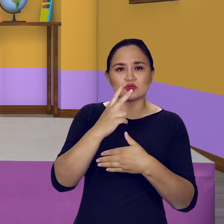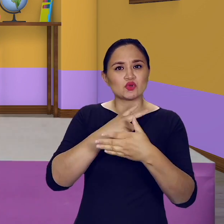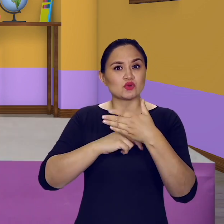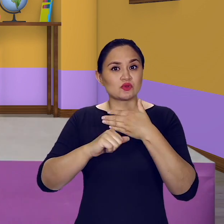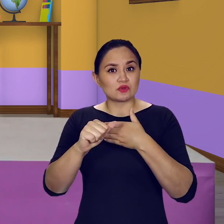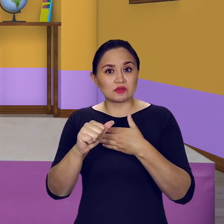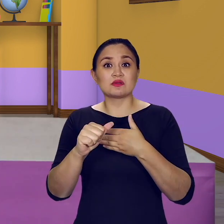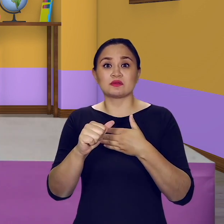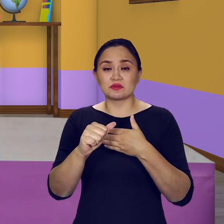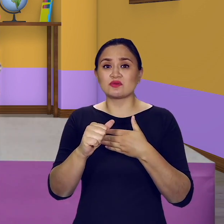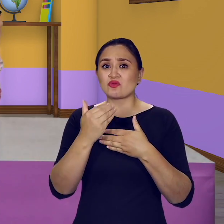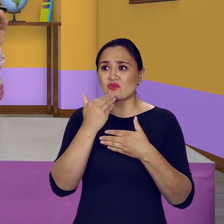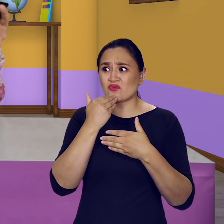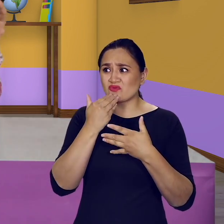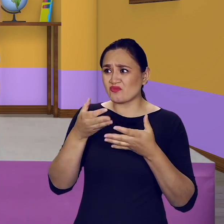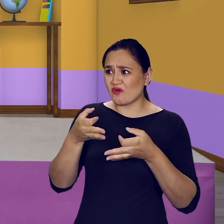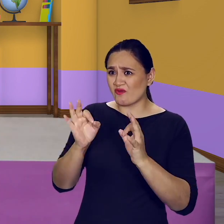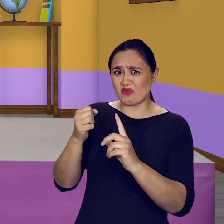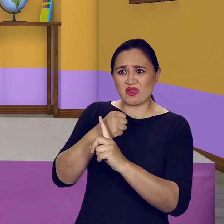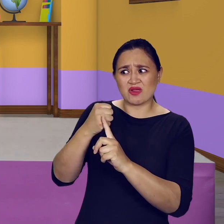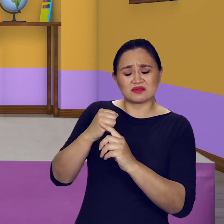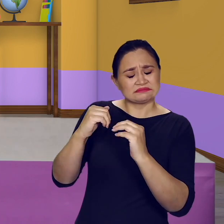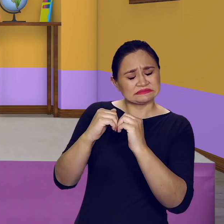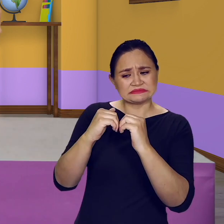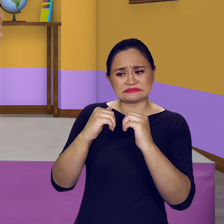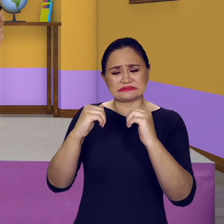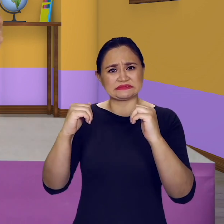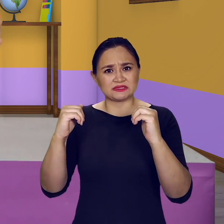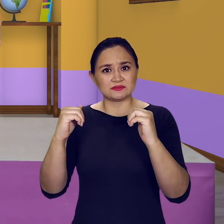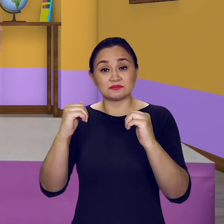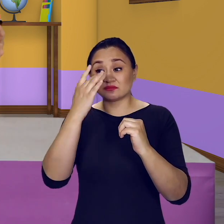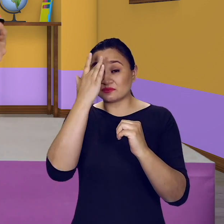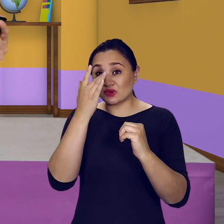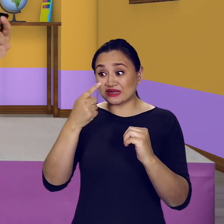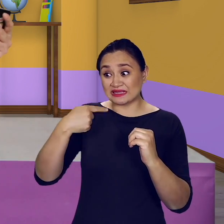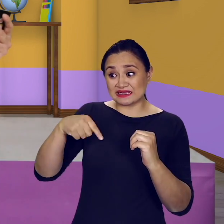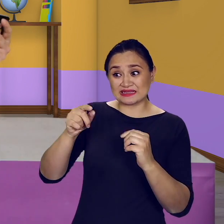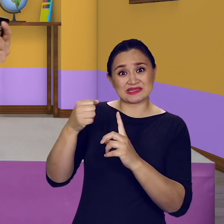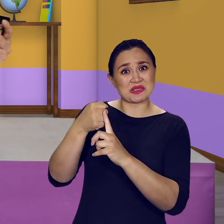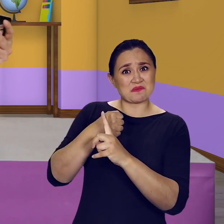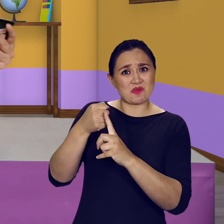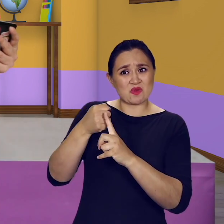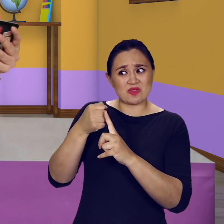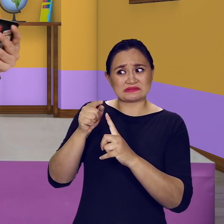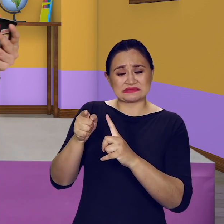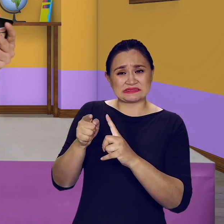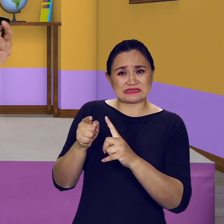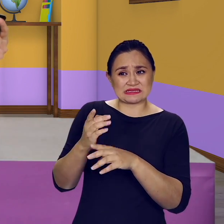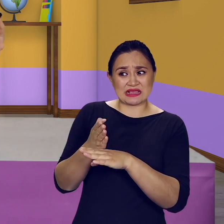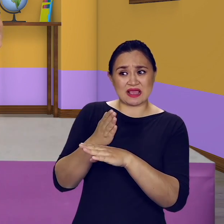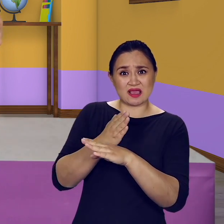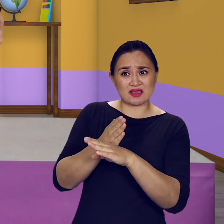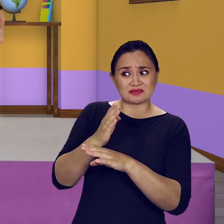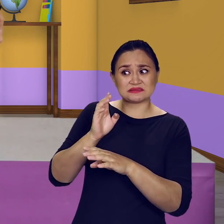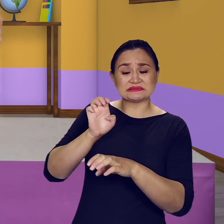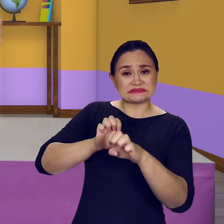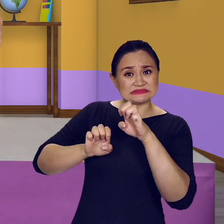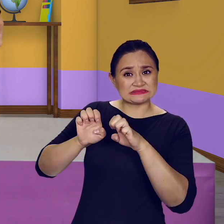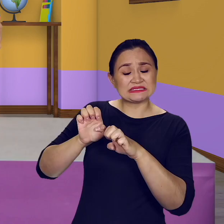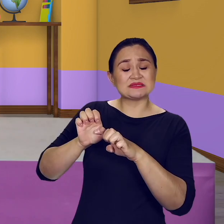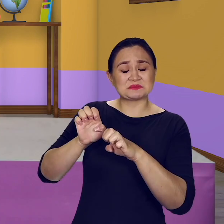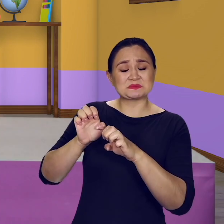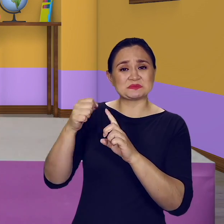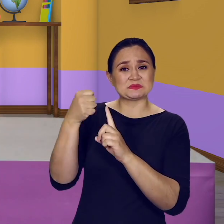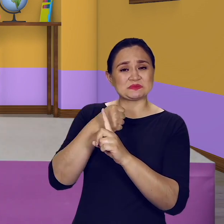hijos lejos de estas prácticas violentas, ya que esas son el paso previo a la violencia